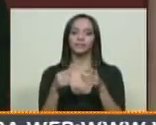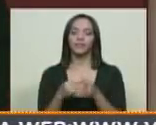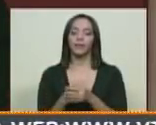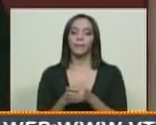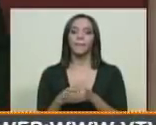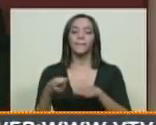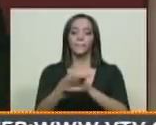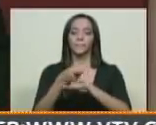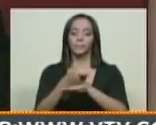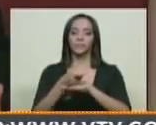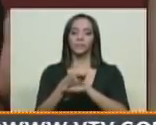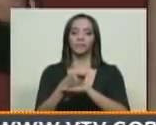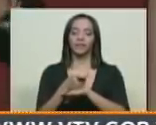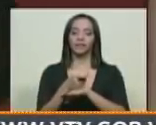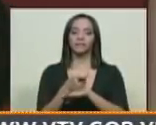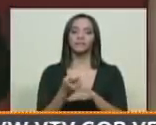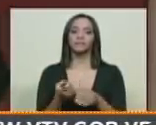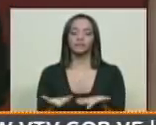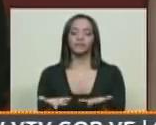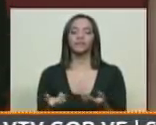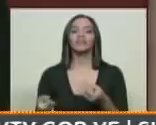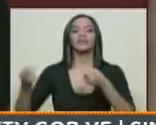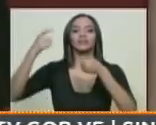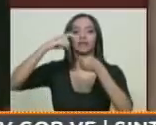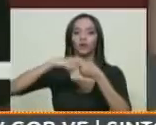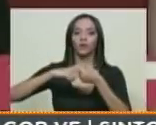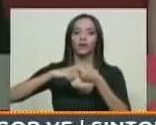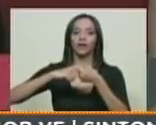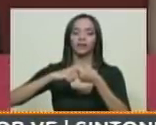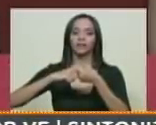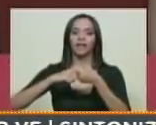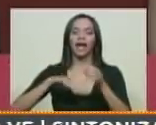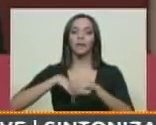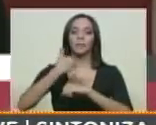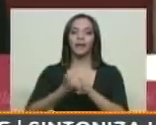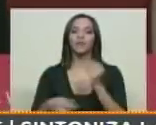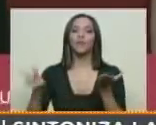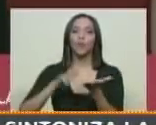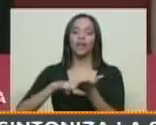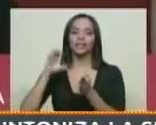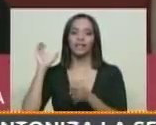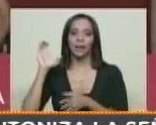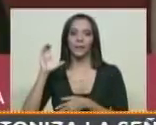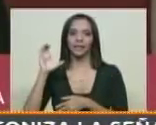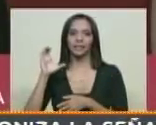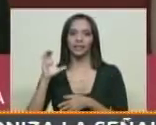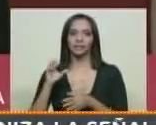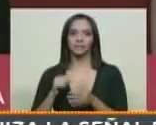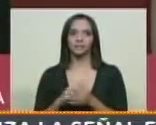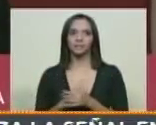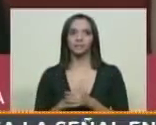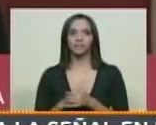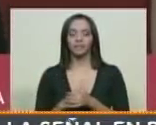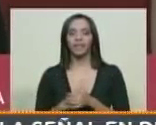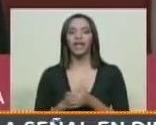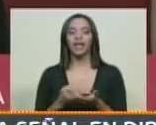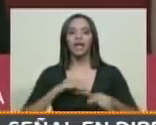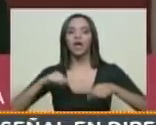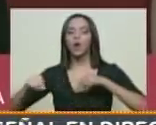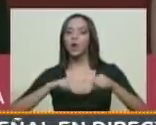también se ha incorporado al plan Vuelta a la Patria. Logísticamente, en